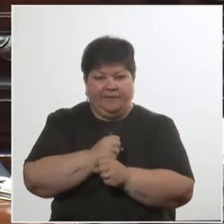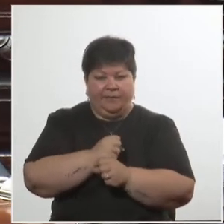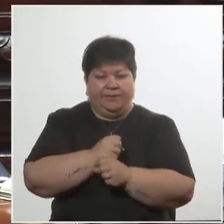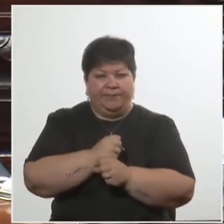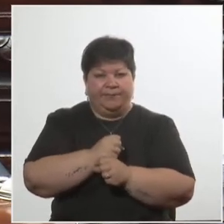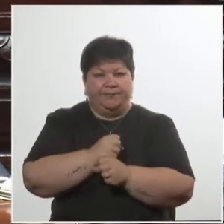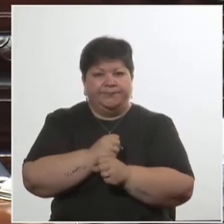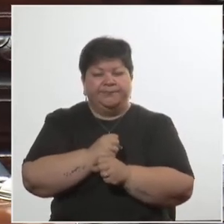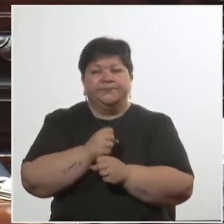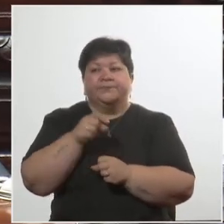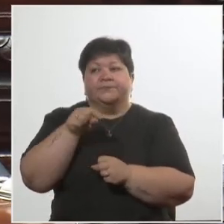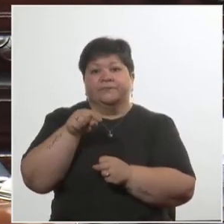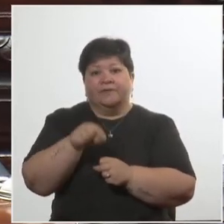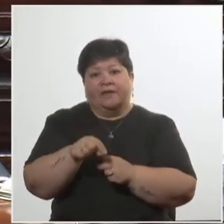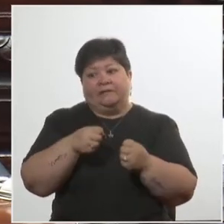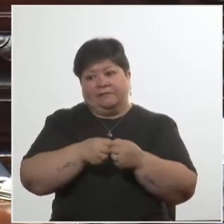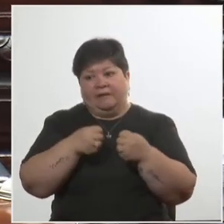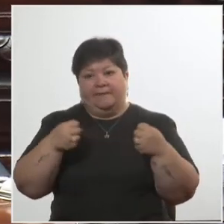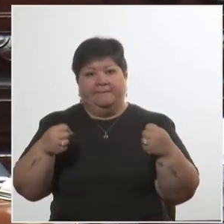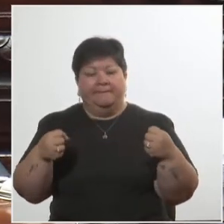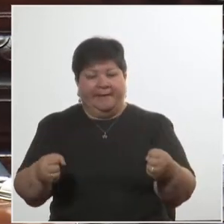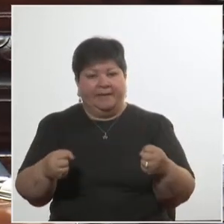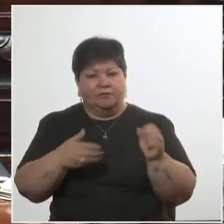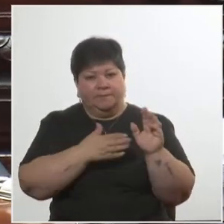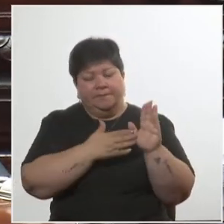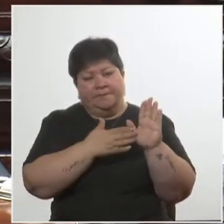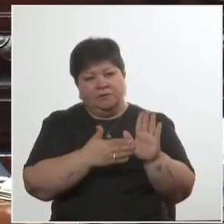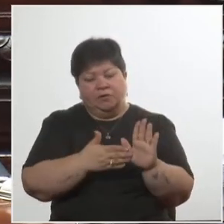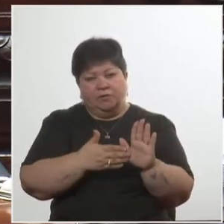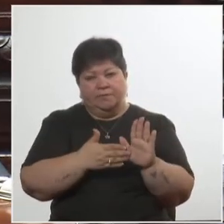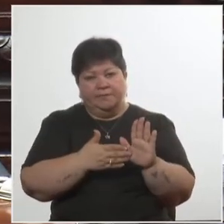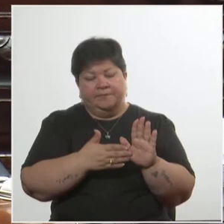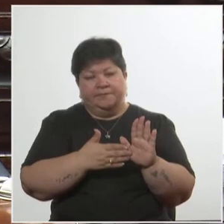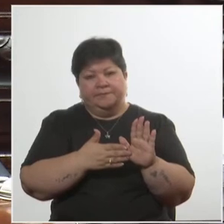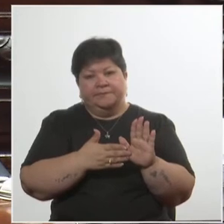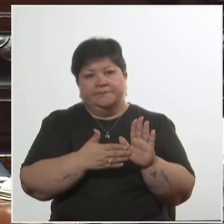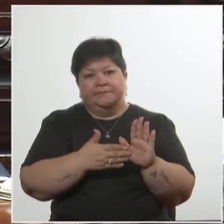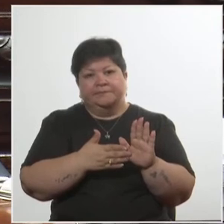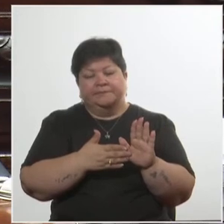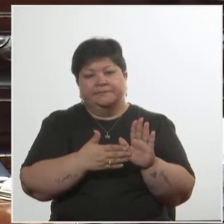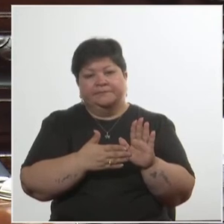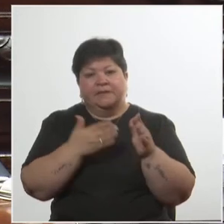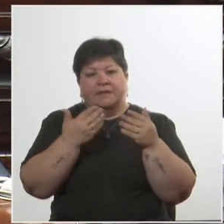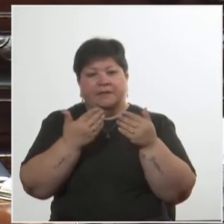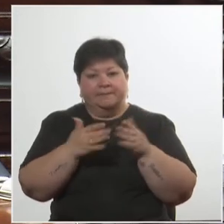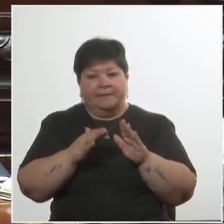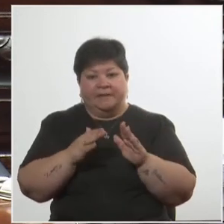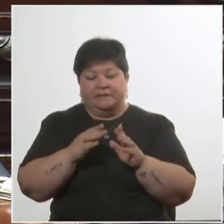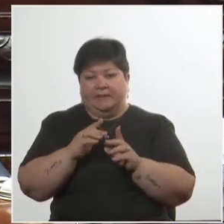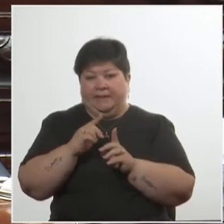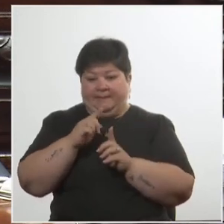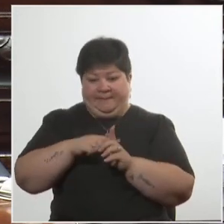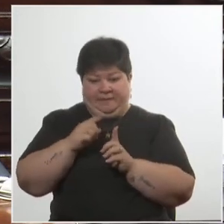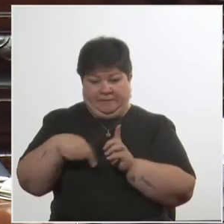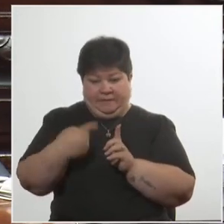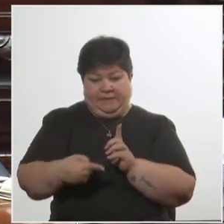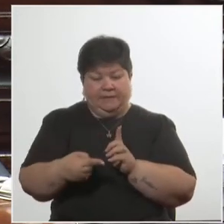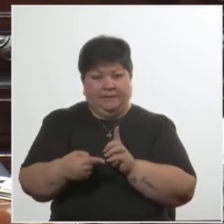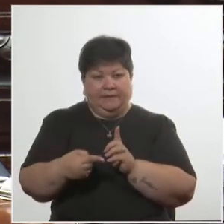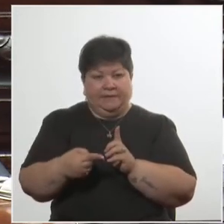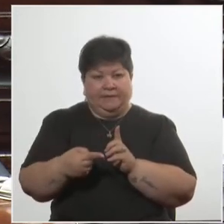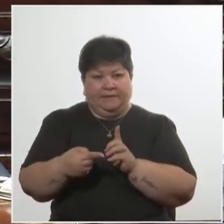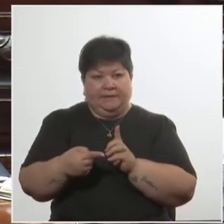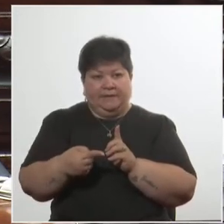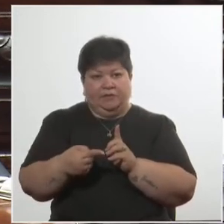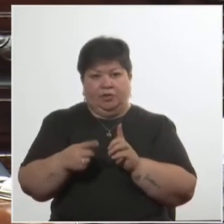reiteramos que la ampliación del plazo de presentación de prestación perdón comenzará a regir el mes inmediato al